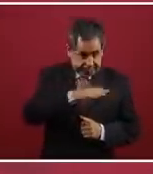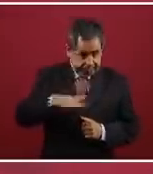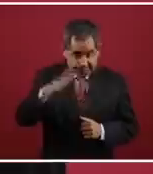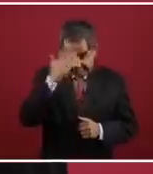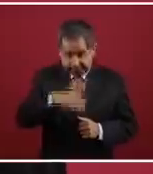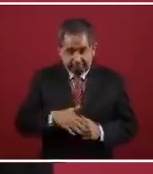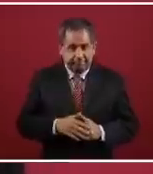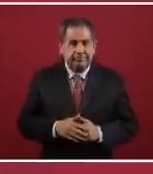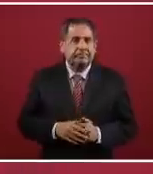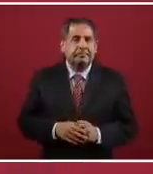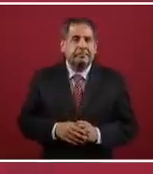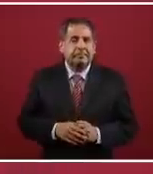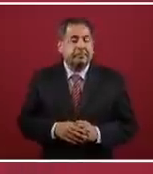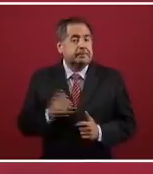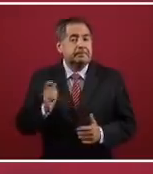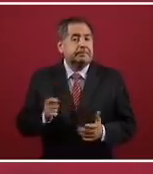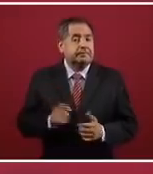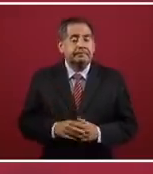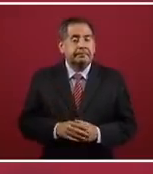es que